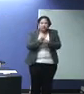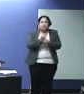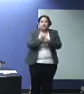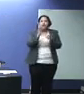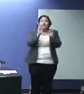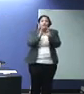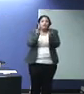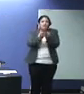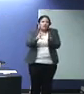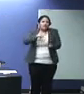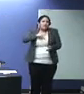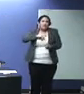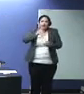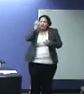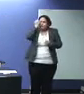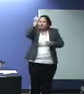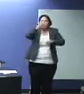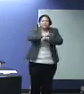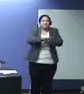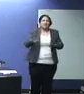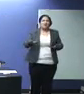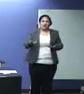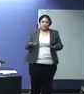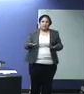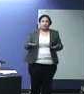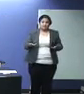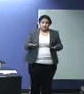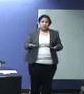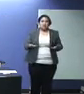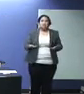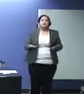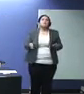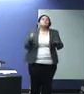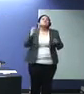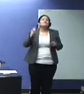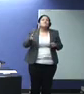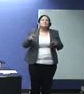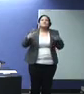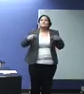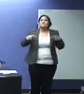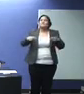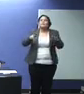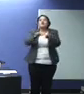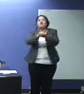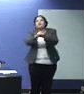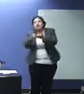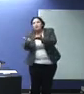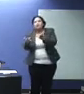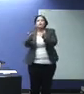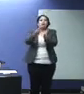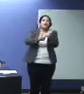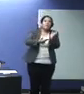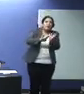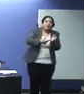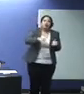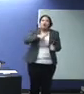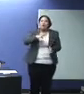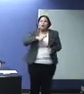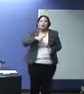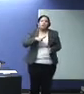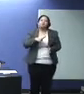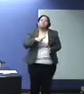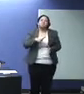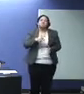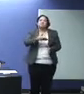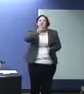nivel social no hay herramientas que permitan que las familias y las personas con discapacidad puedan tener una interacción, y eso tiene